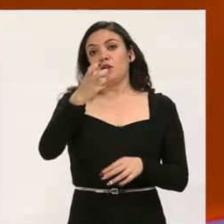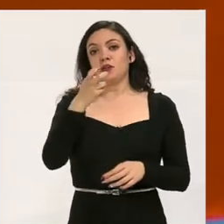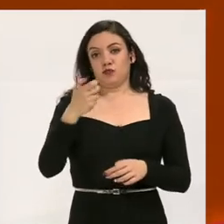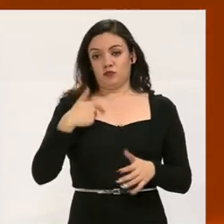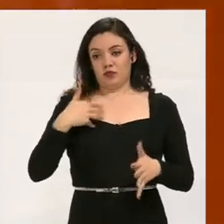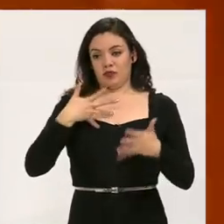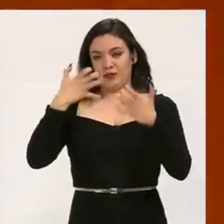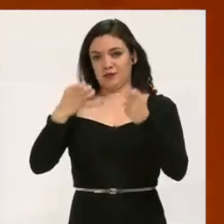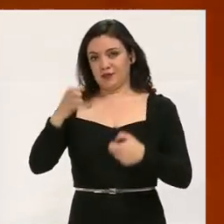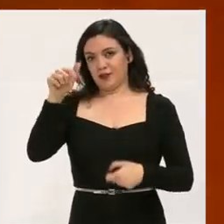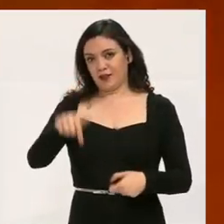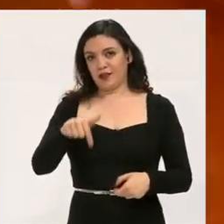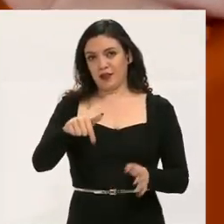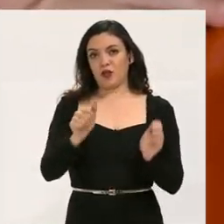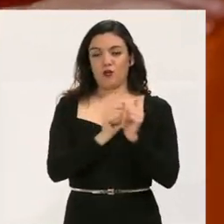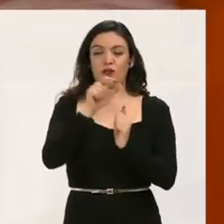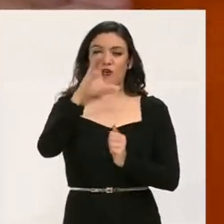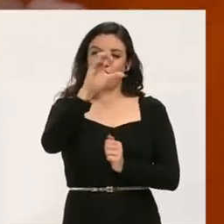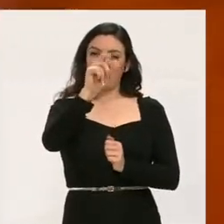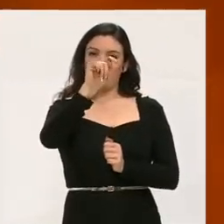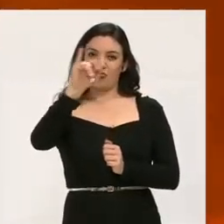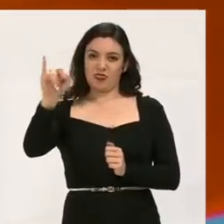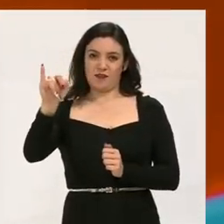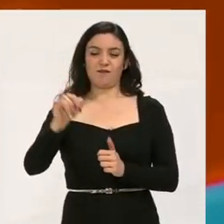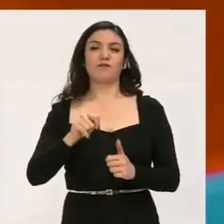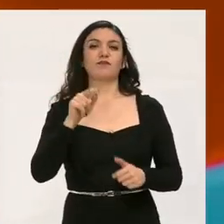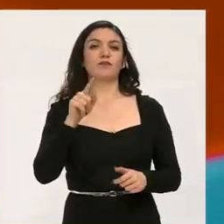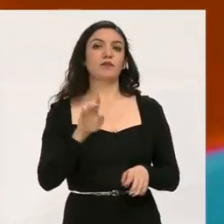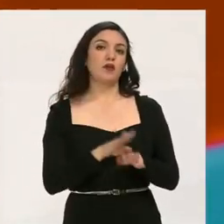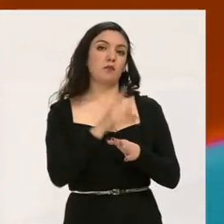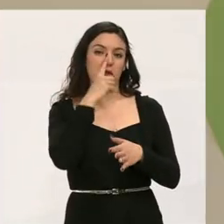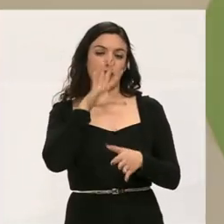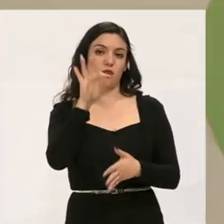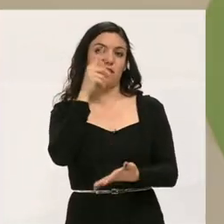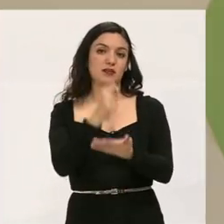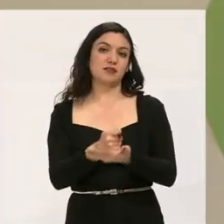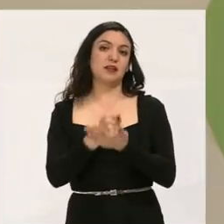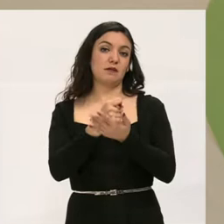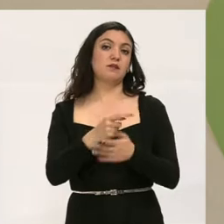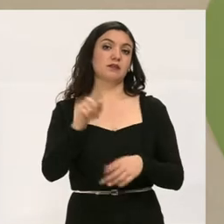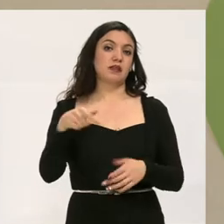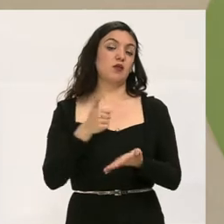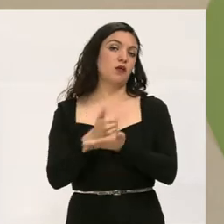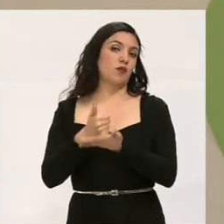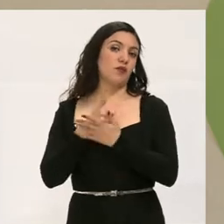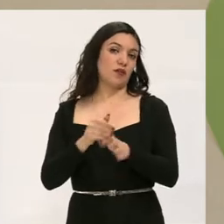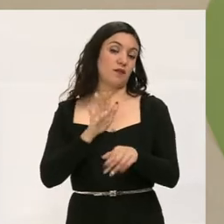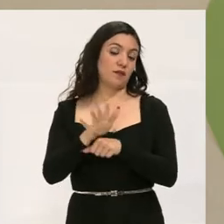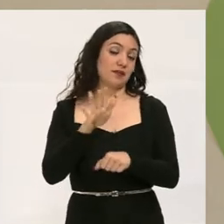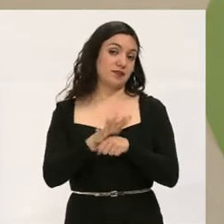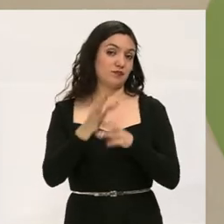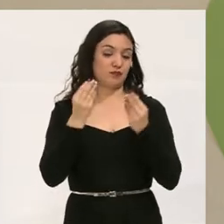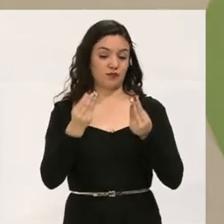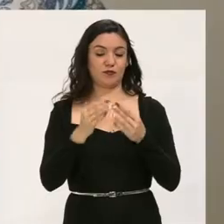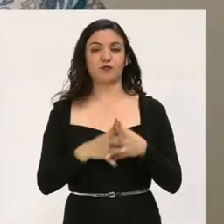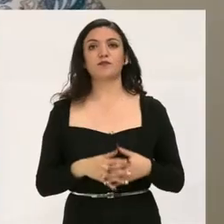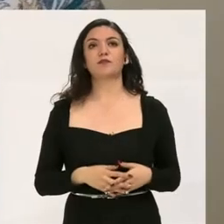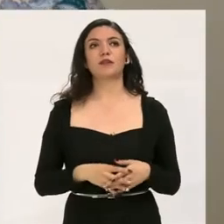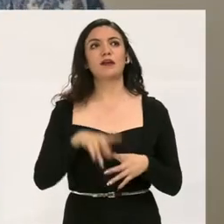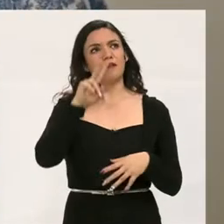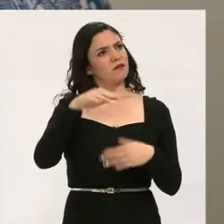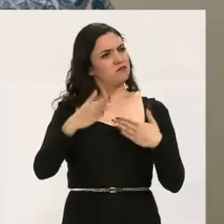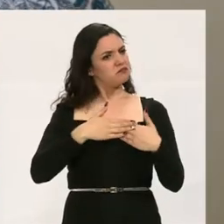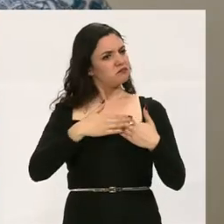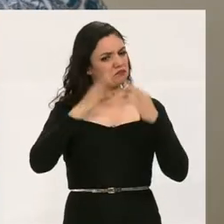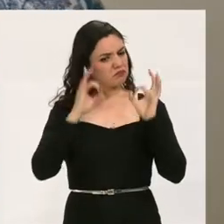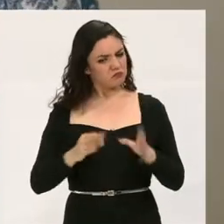Y pues por eso está aquí en COTI, en múltiples terapias, que la verdad lo han ayudado bastante.